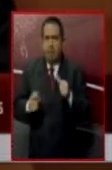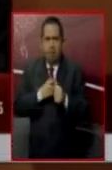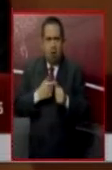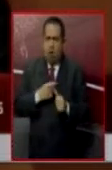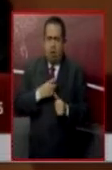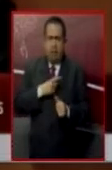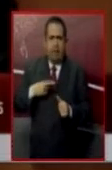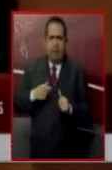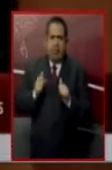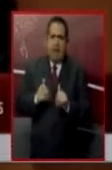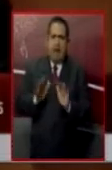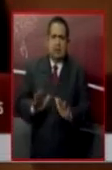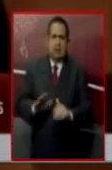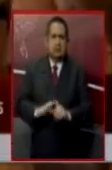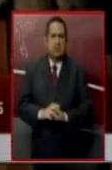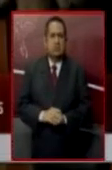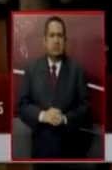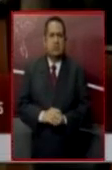plantea.